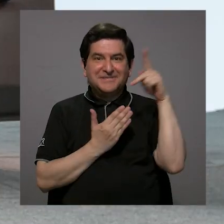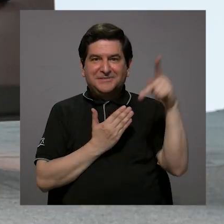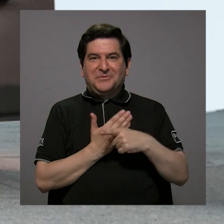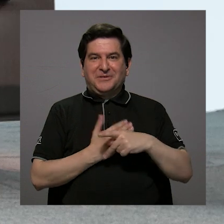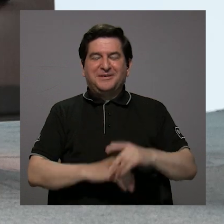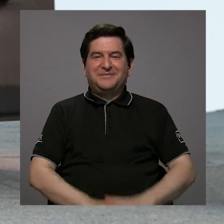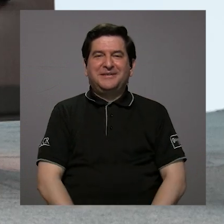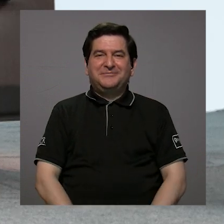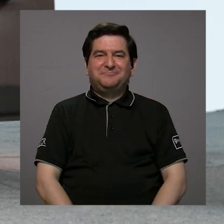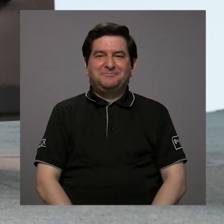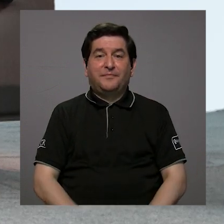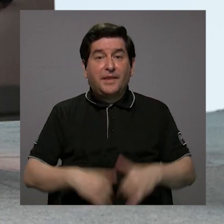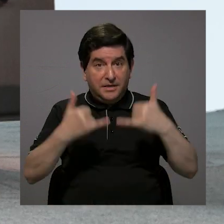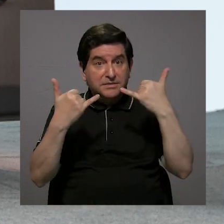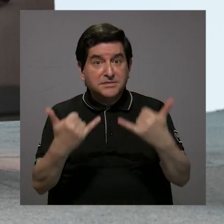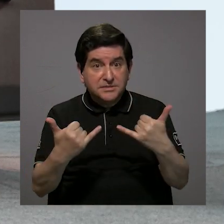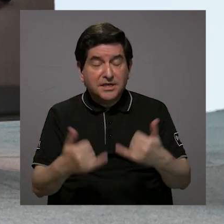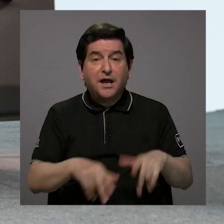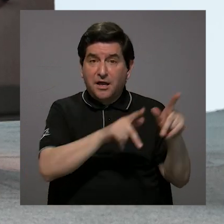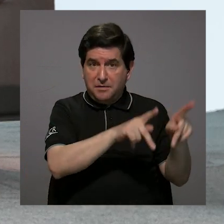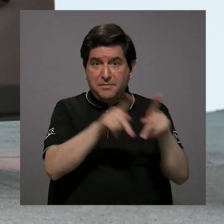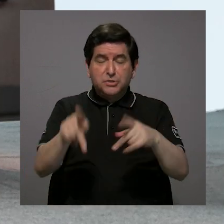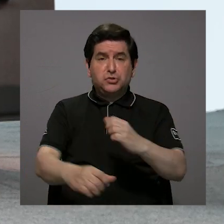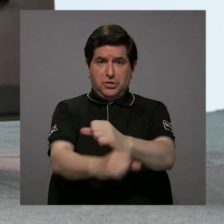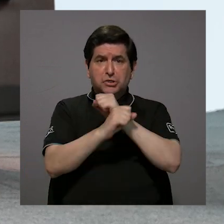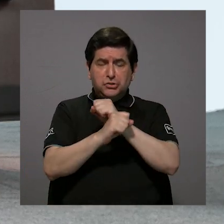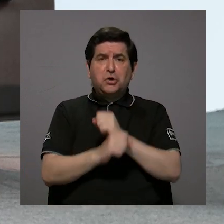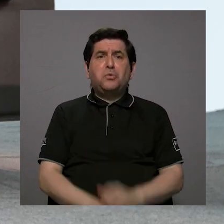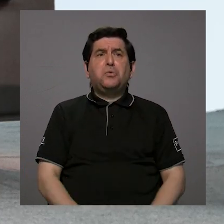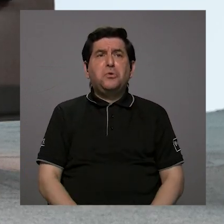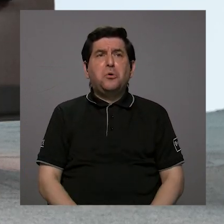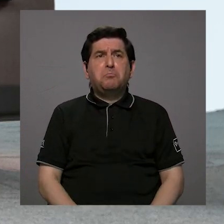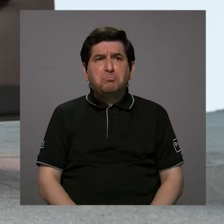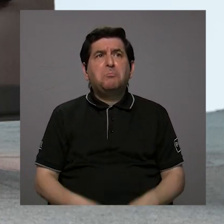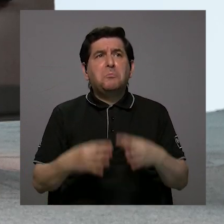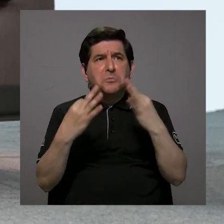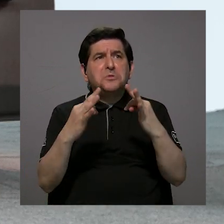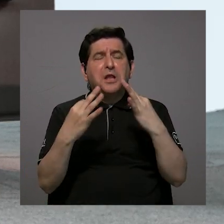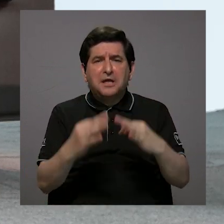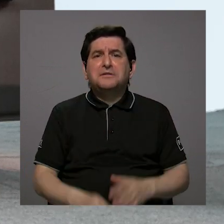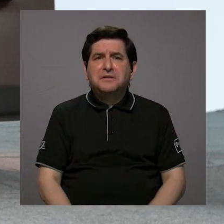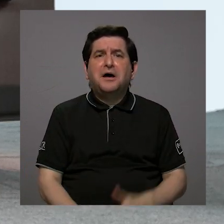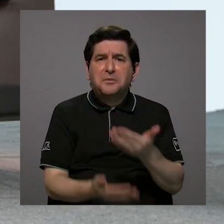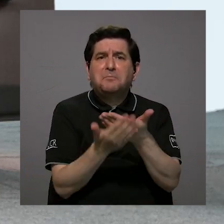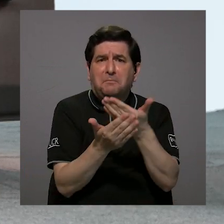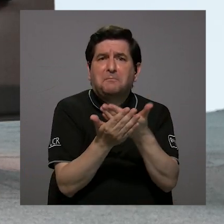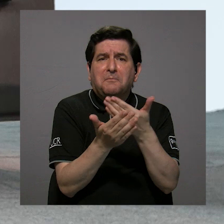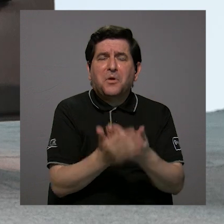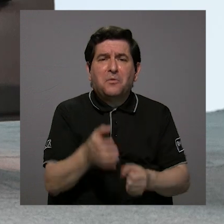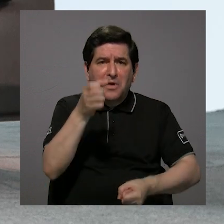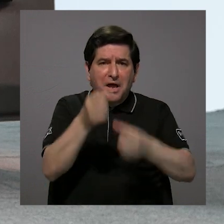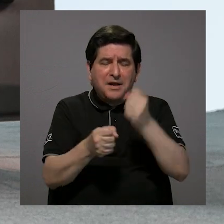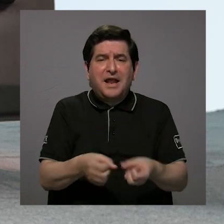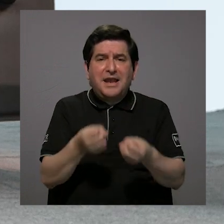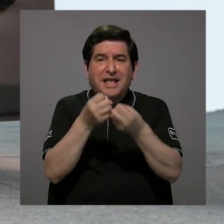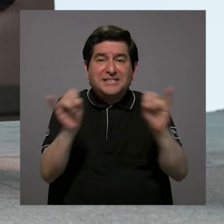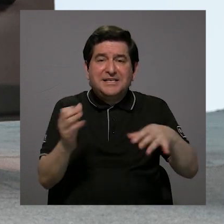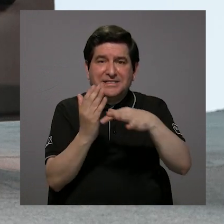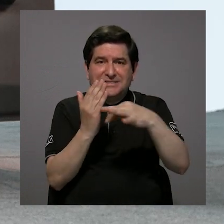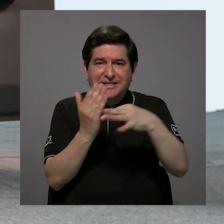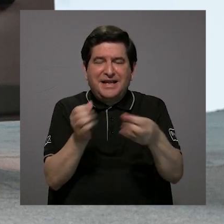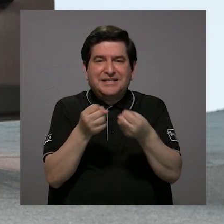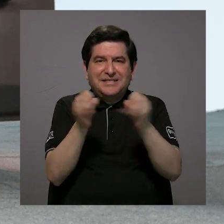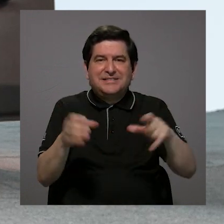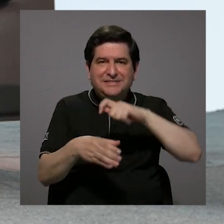el programa. Y bueno, ya algunas personas estoy seguro que van a tener la iniciativa de probar la leche sin